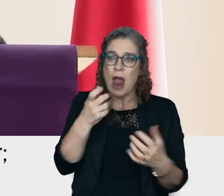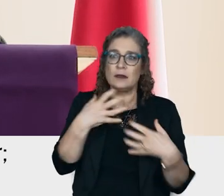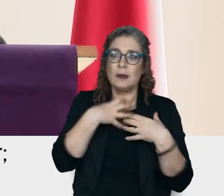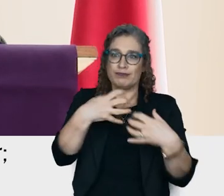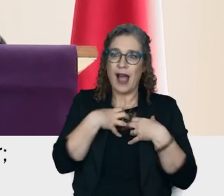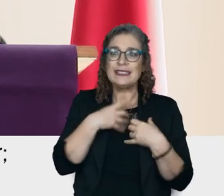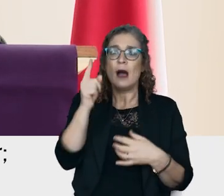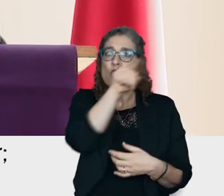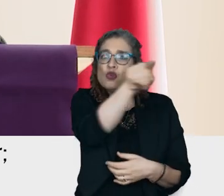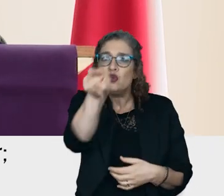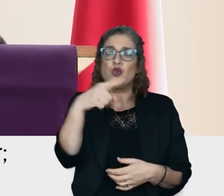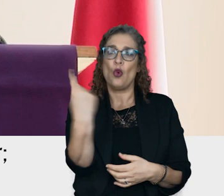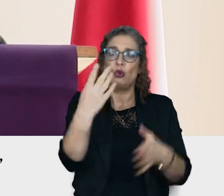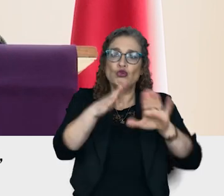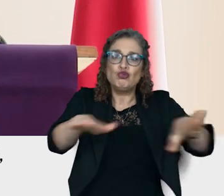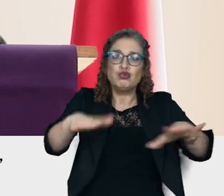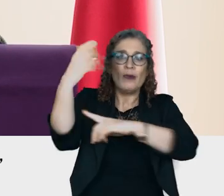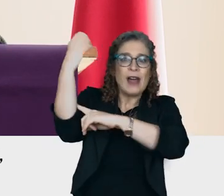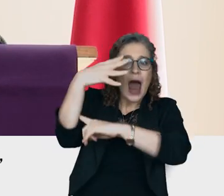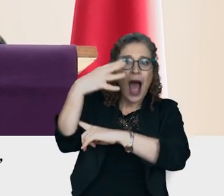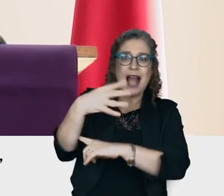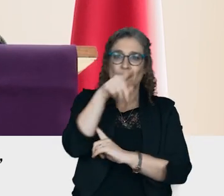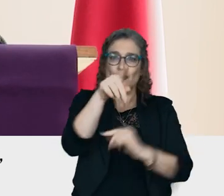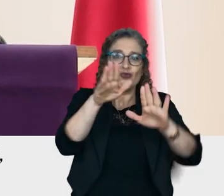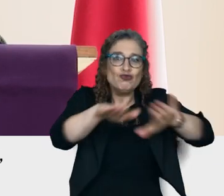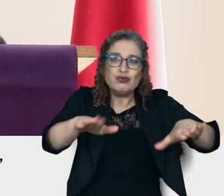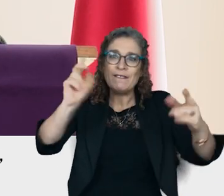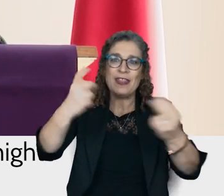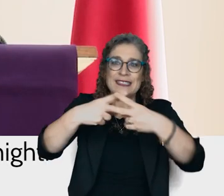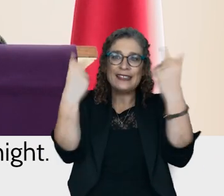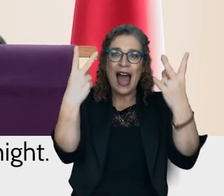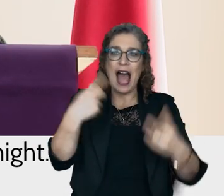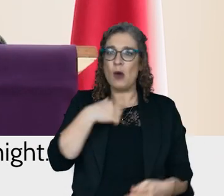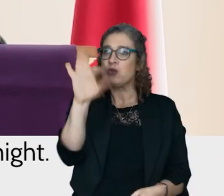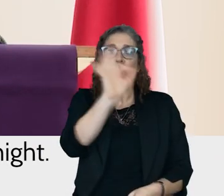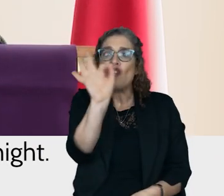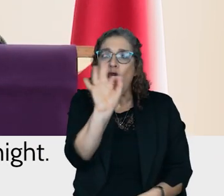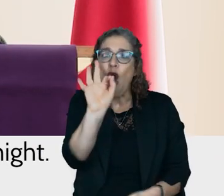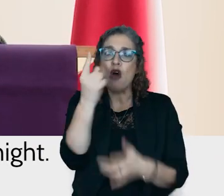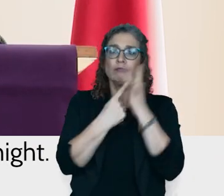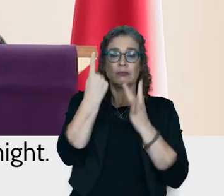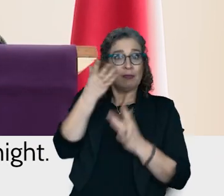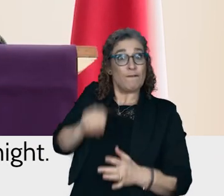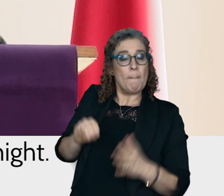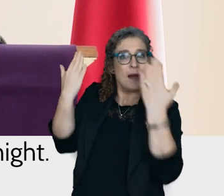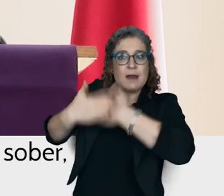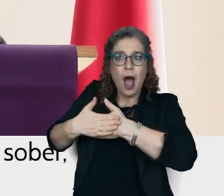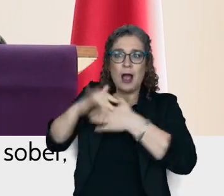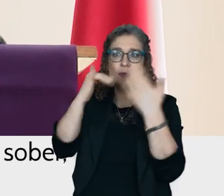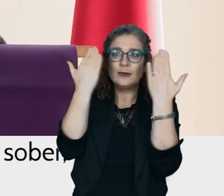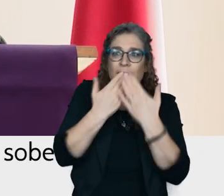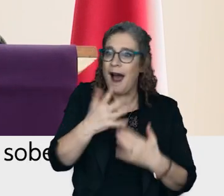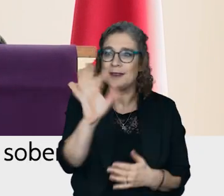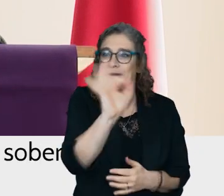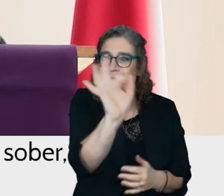mantenernos despiertos y en nuestro sano juicio. Los que duermen, duermen de noche, y los que se emborrachan de noche.